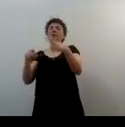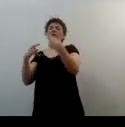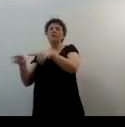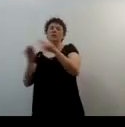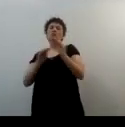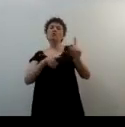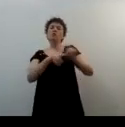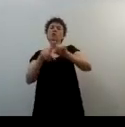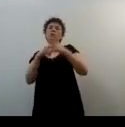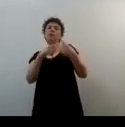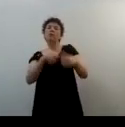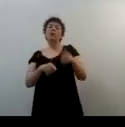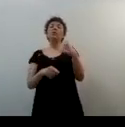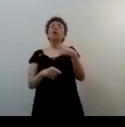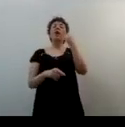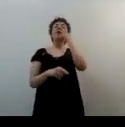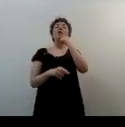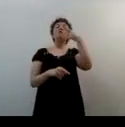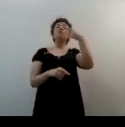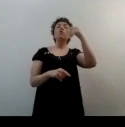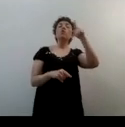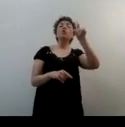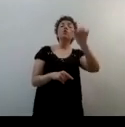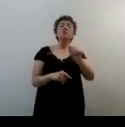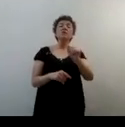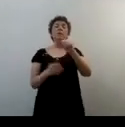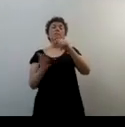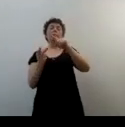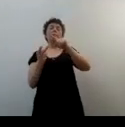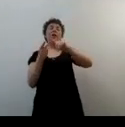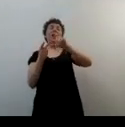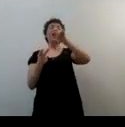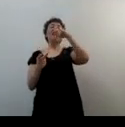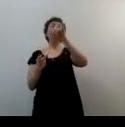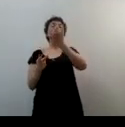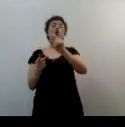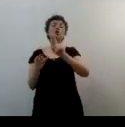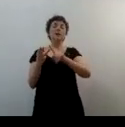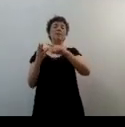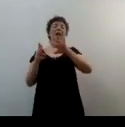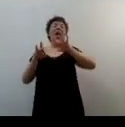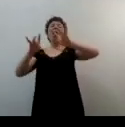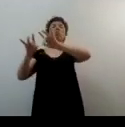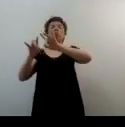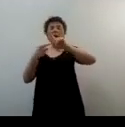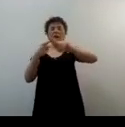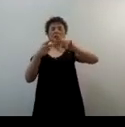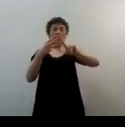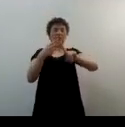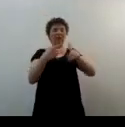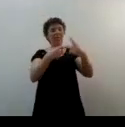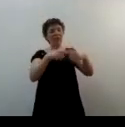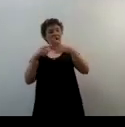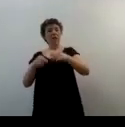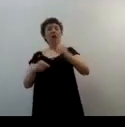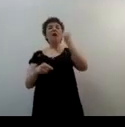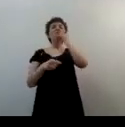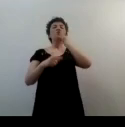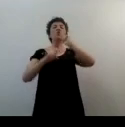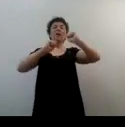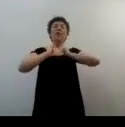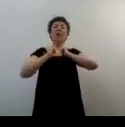es la fructosa, otra cosa es la lactosa y otra cosa es el azúcar. El azúcar, o sea, la fruta no te aporta azúcar, te aporta